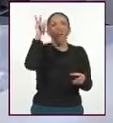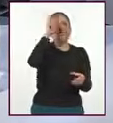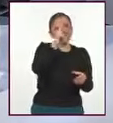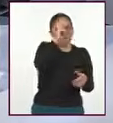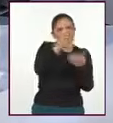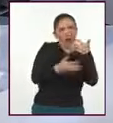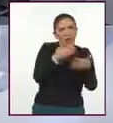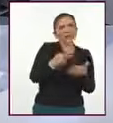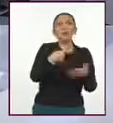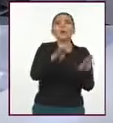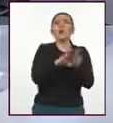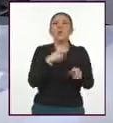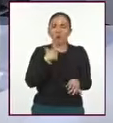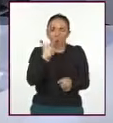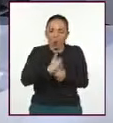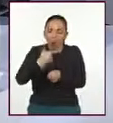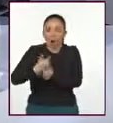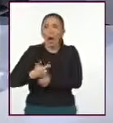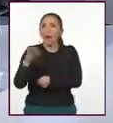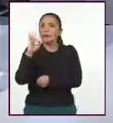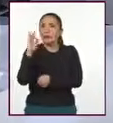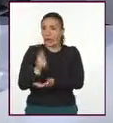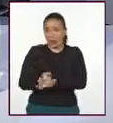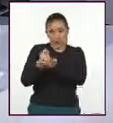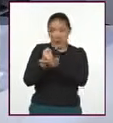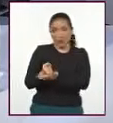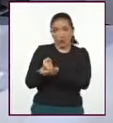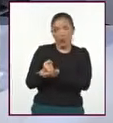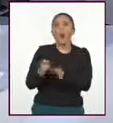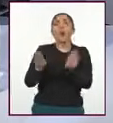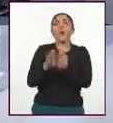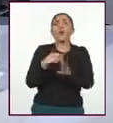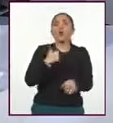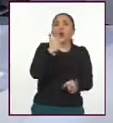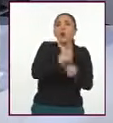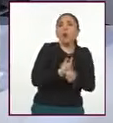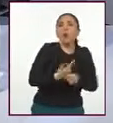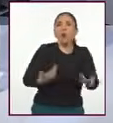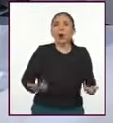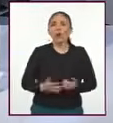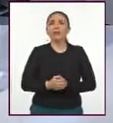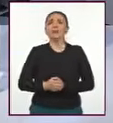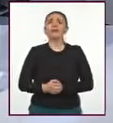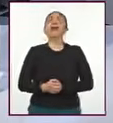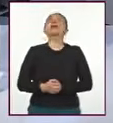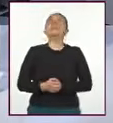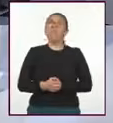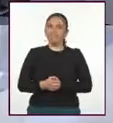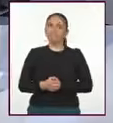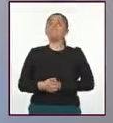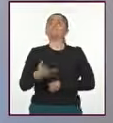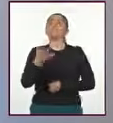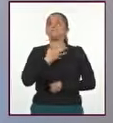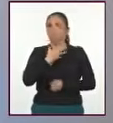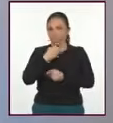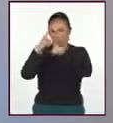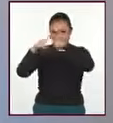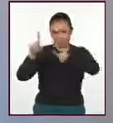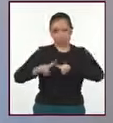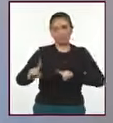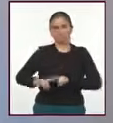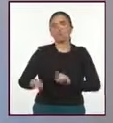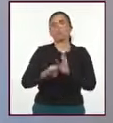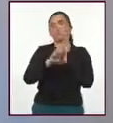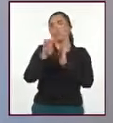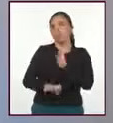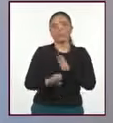darnos cuenta si no es a través de la terapia? Hay varios frentes por los cuales se puede trabajar en este aspecto. Por una